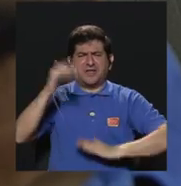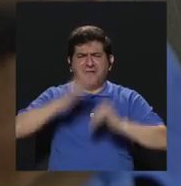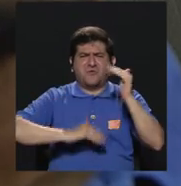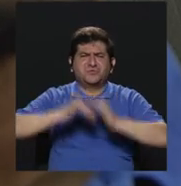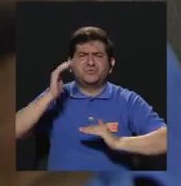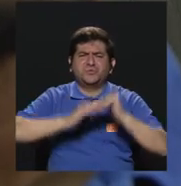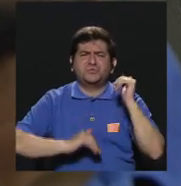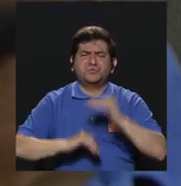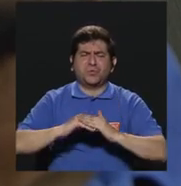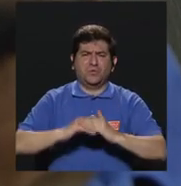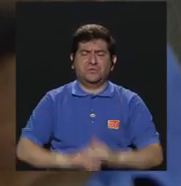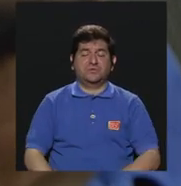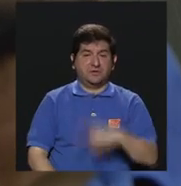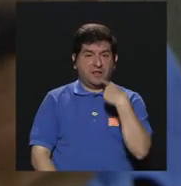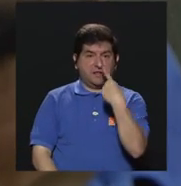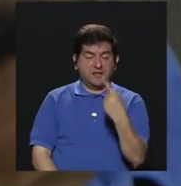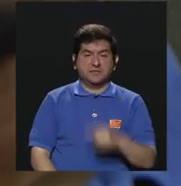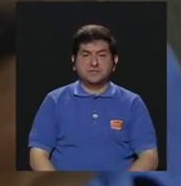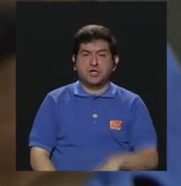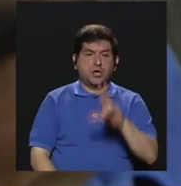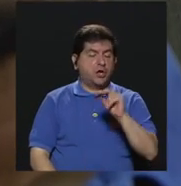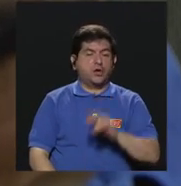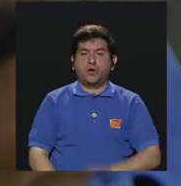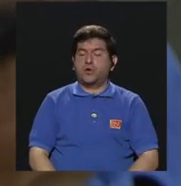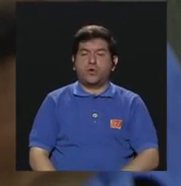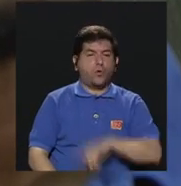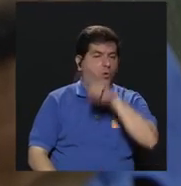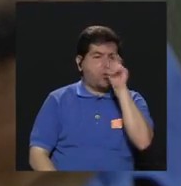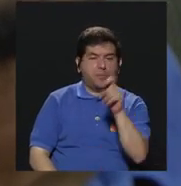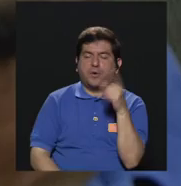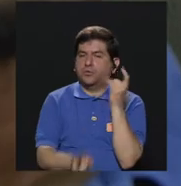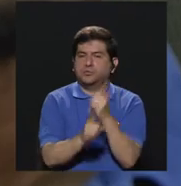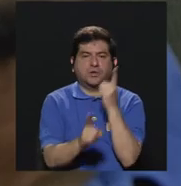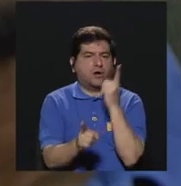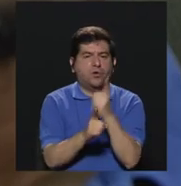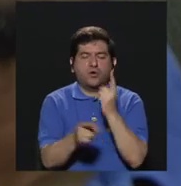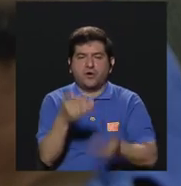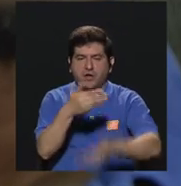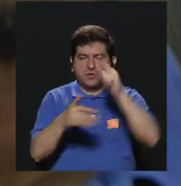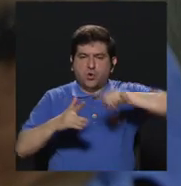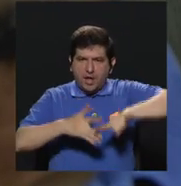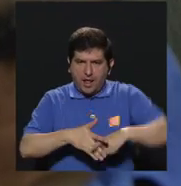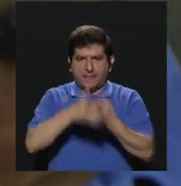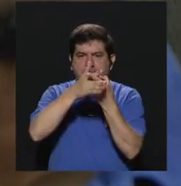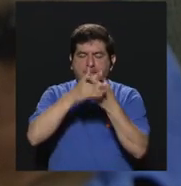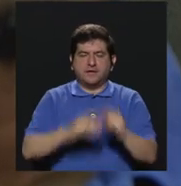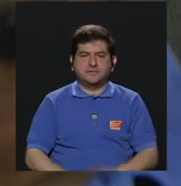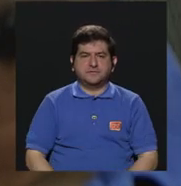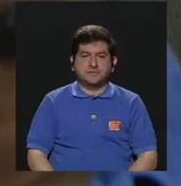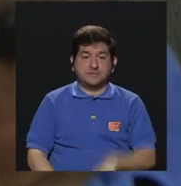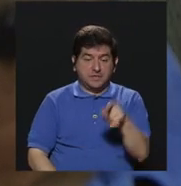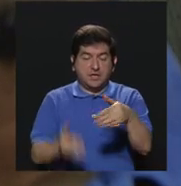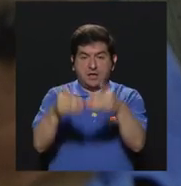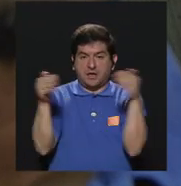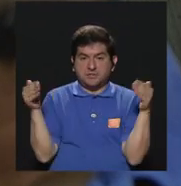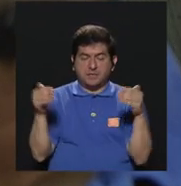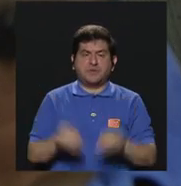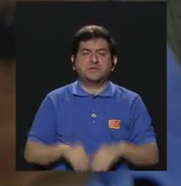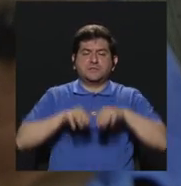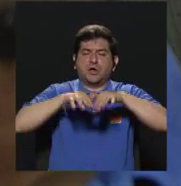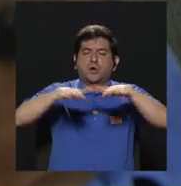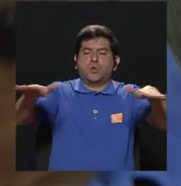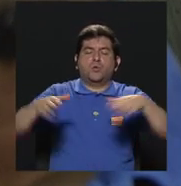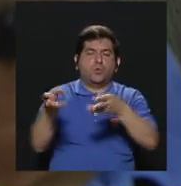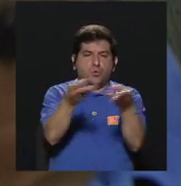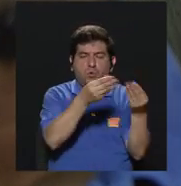contra la construcción, pues aseguraba que no se le había consultado adecuadamente antes de iniciarla y que la represa inundaría